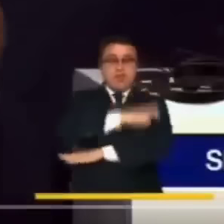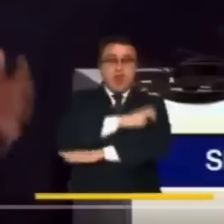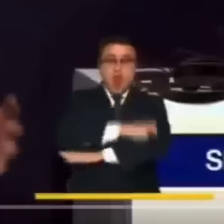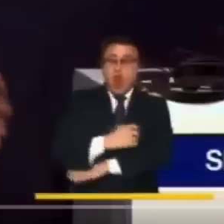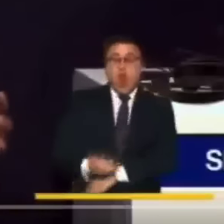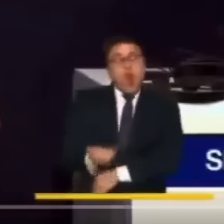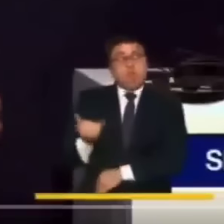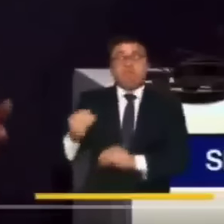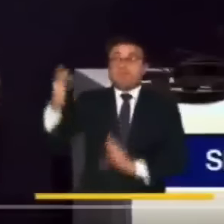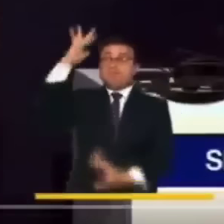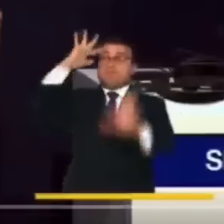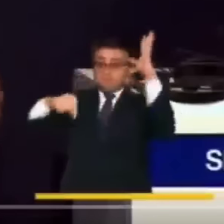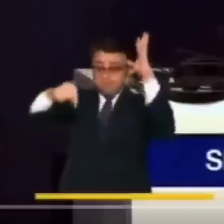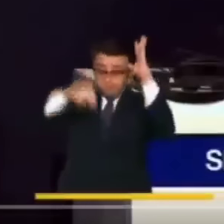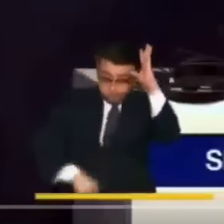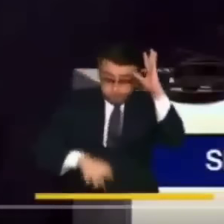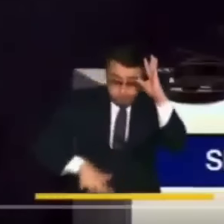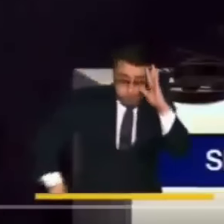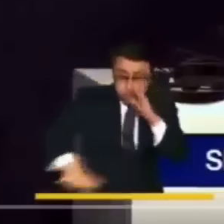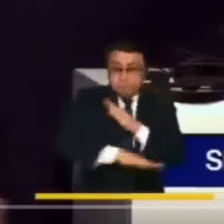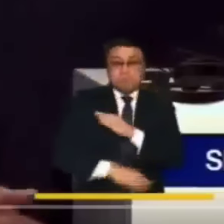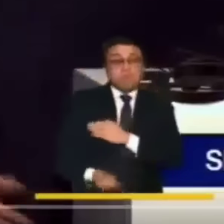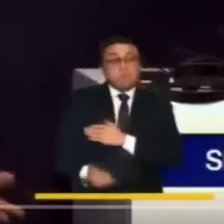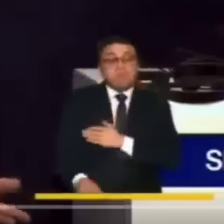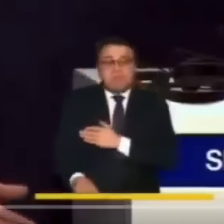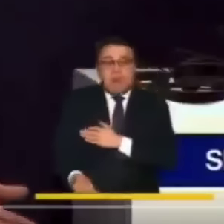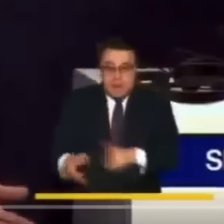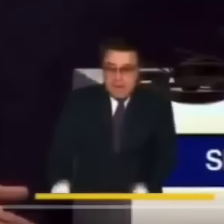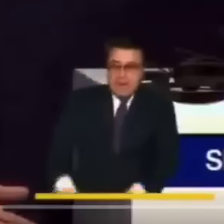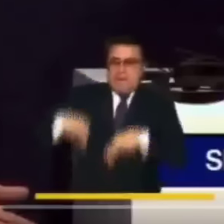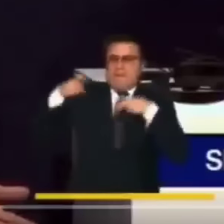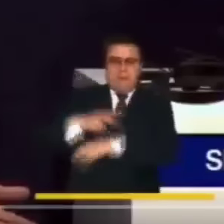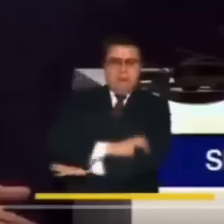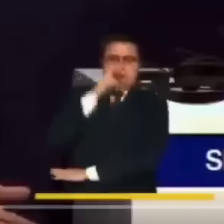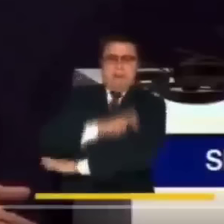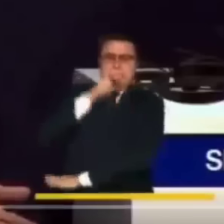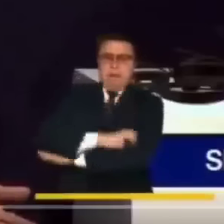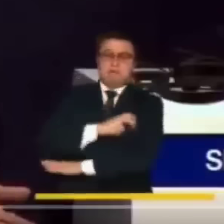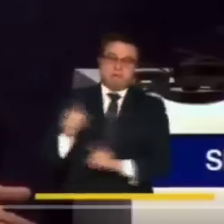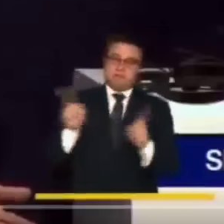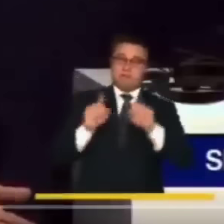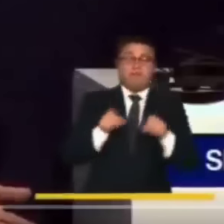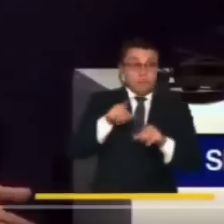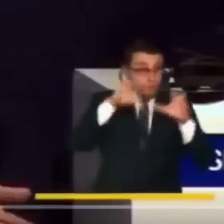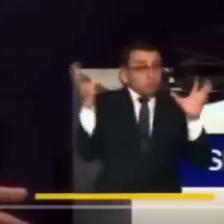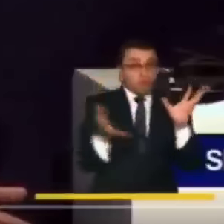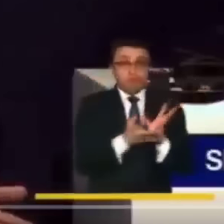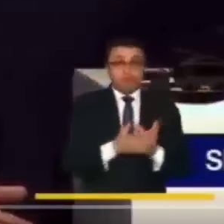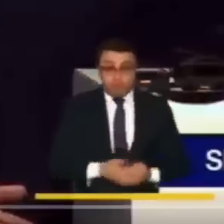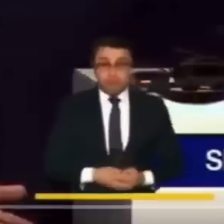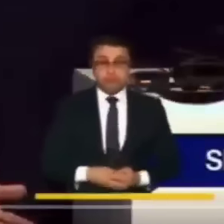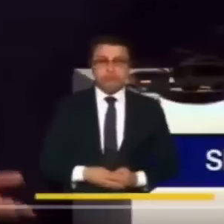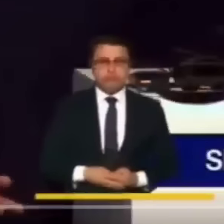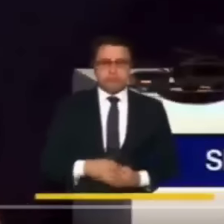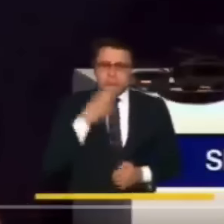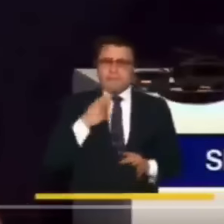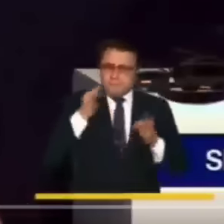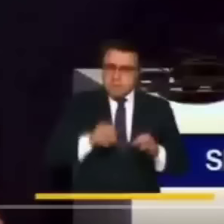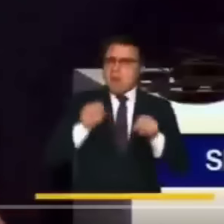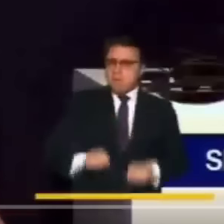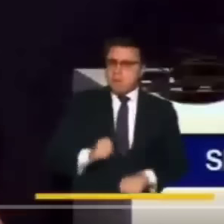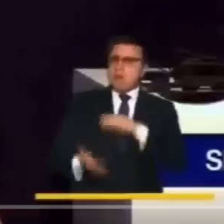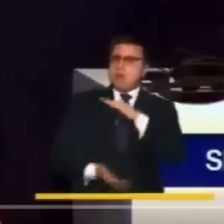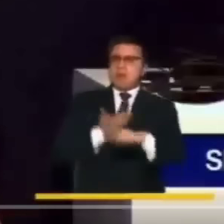el territorio del Esequibo no salga. Lo está haciendo el mundo. ¿Es posible plantearlo